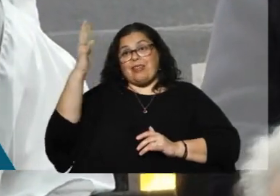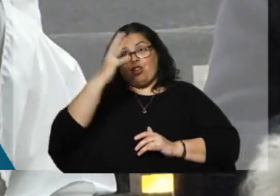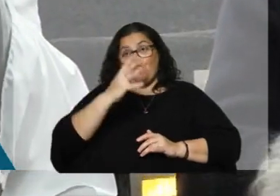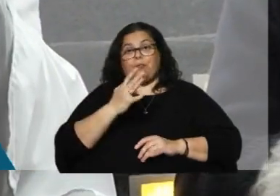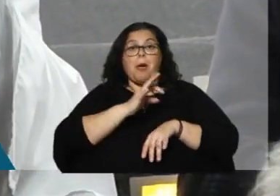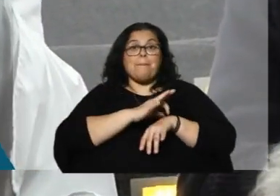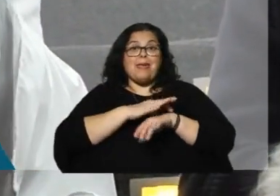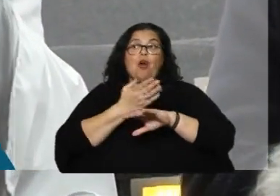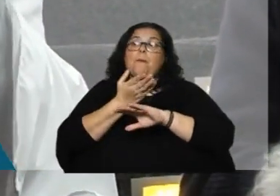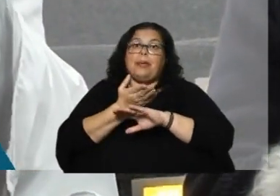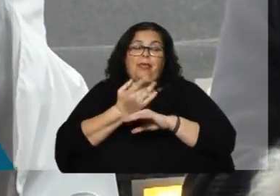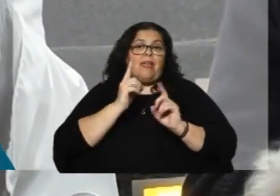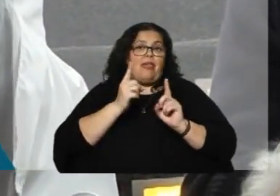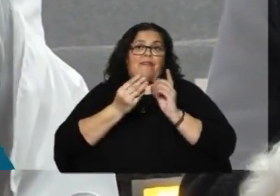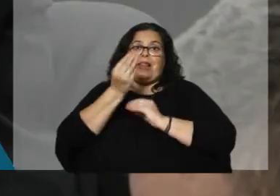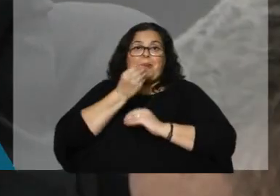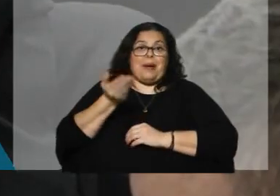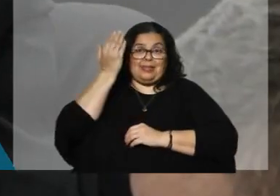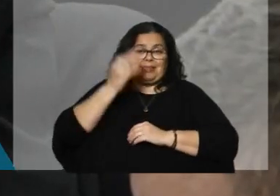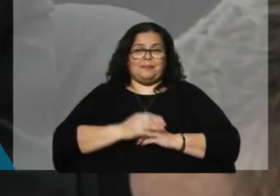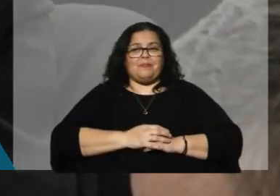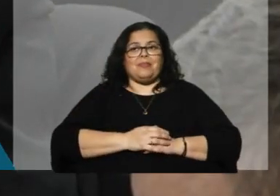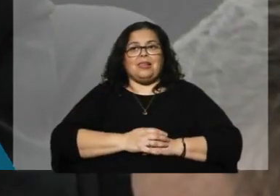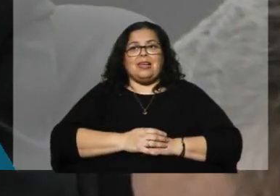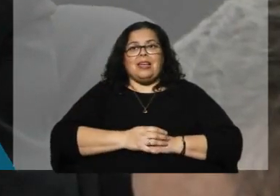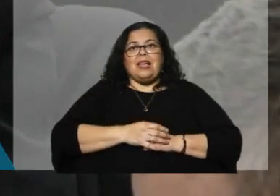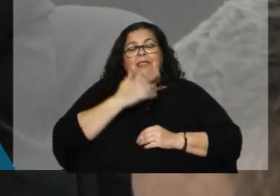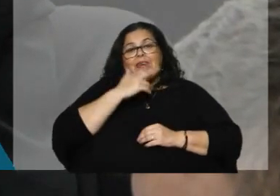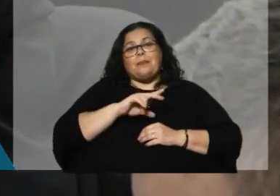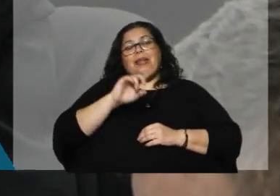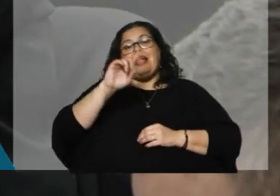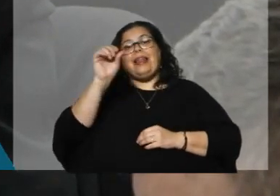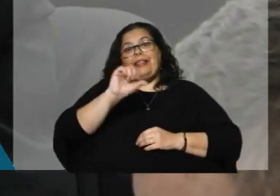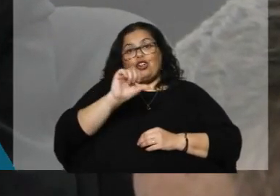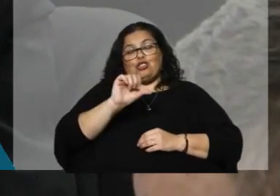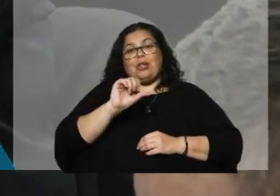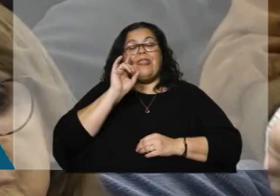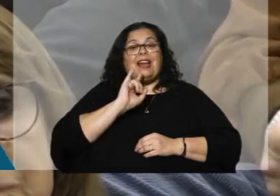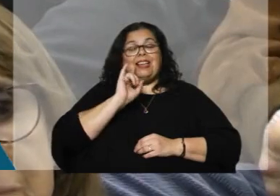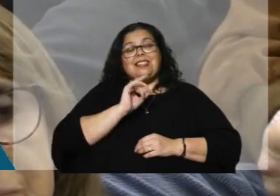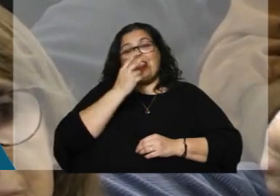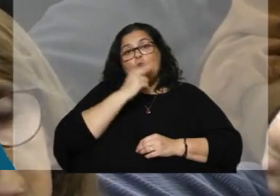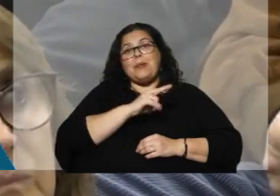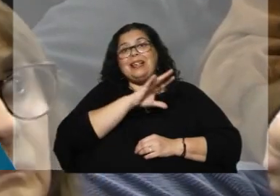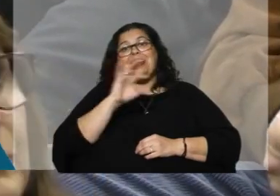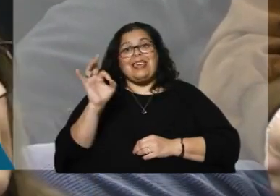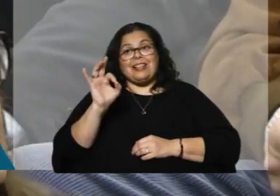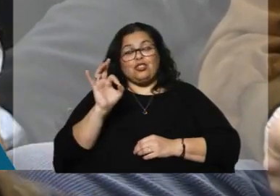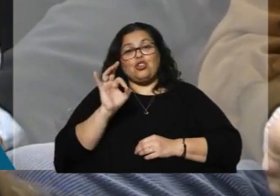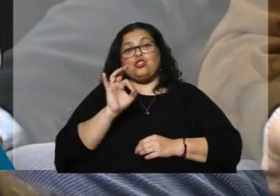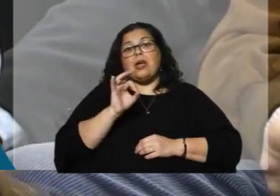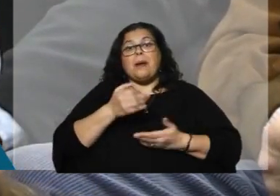año, cerca de 2.500 a 3.000 litros de leche se procesan y cerca de 2.500 recién nacidos reciben esta